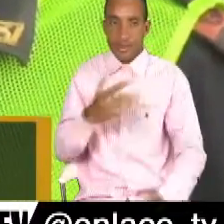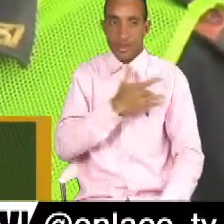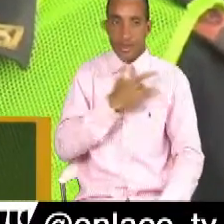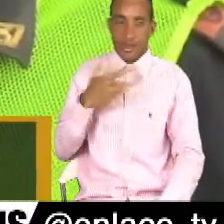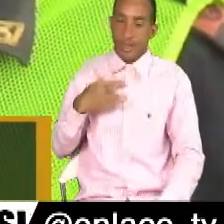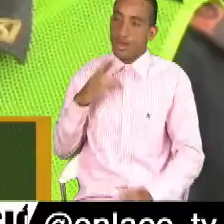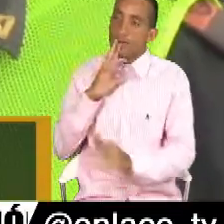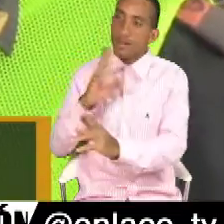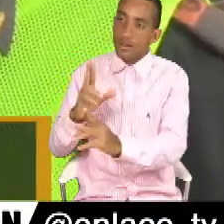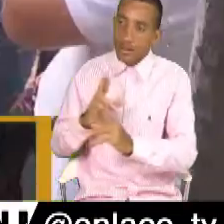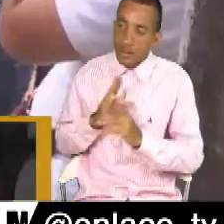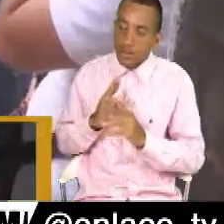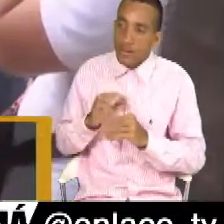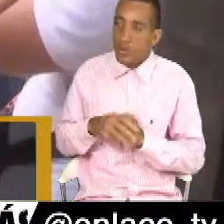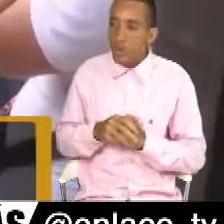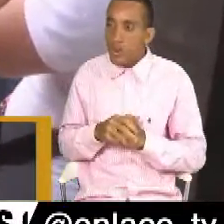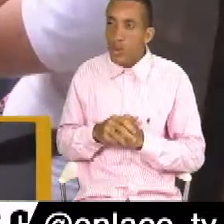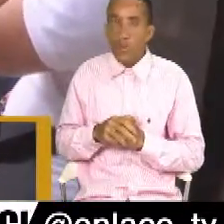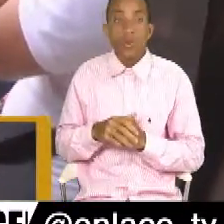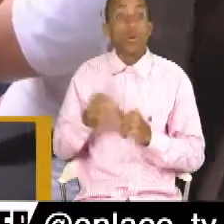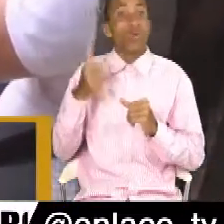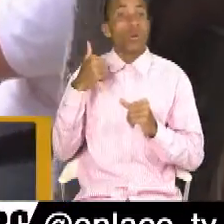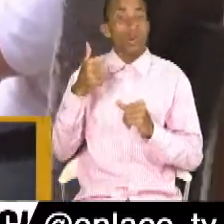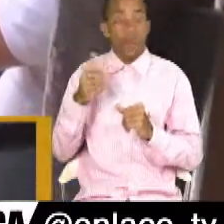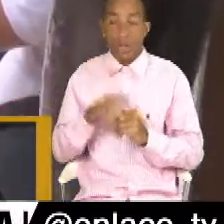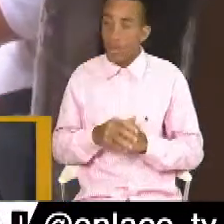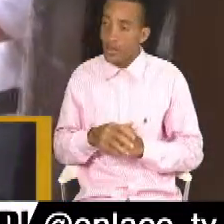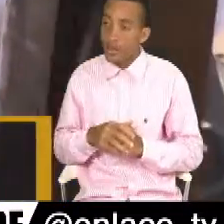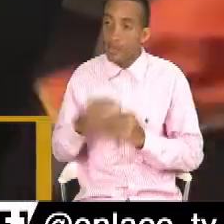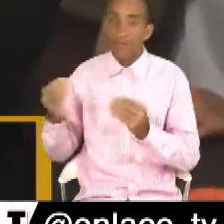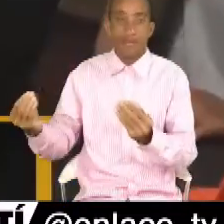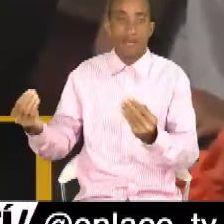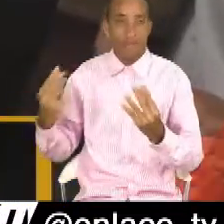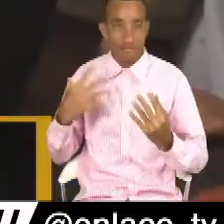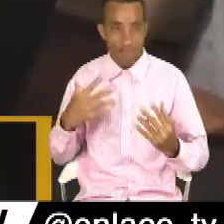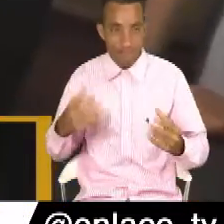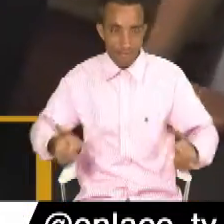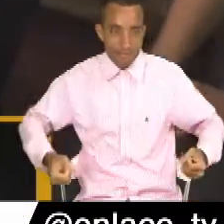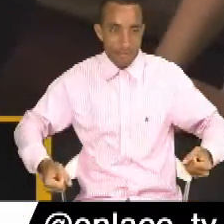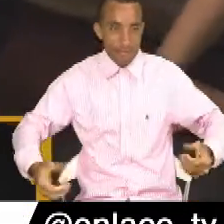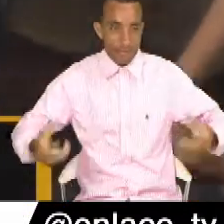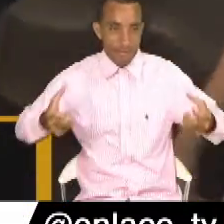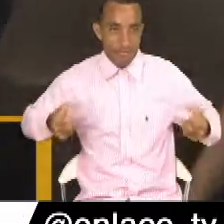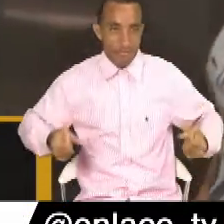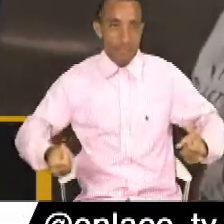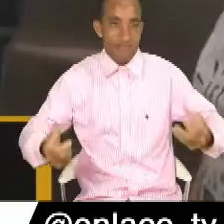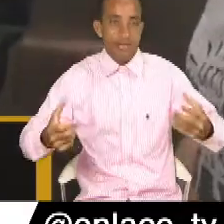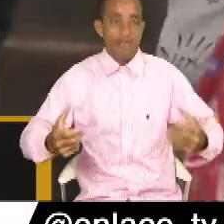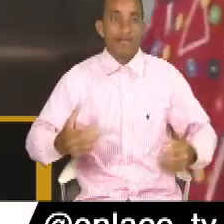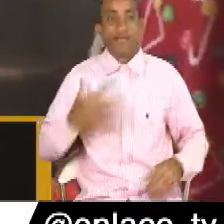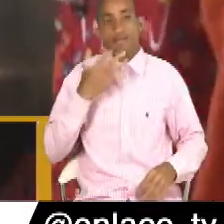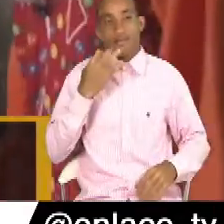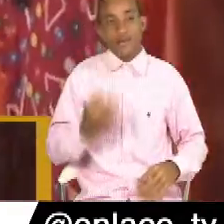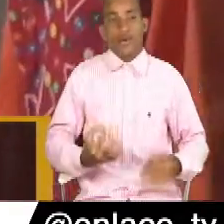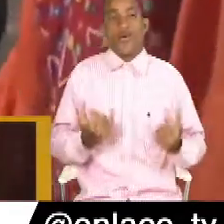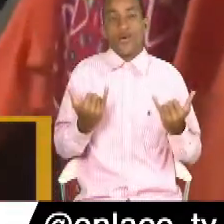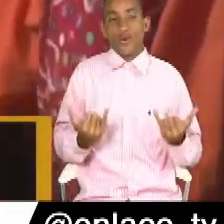respuesta positiva a esta. Nos hacen la entrega de una silla de rueda y pues la verdad aquí estamos el día de